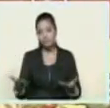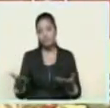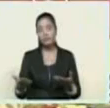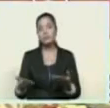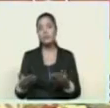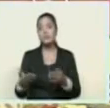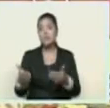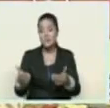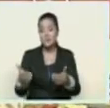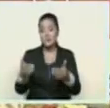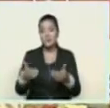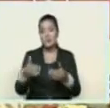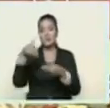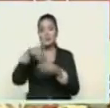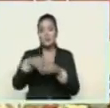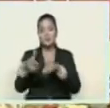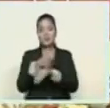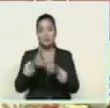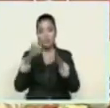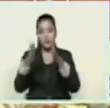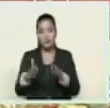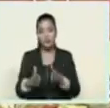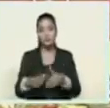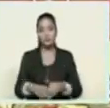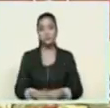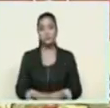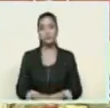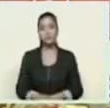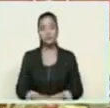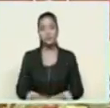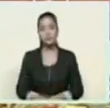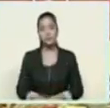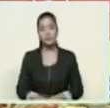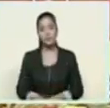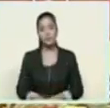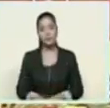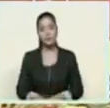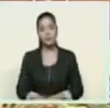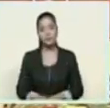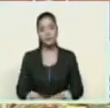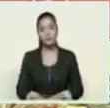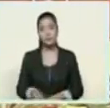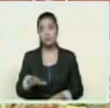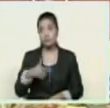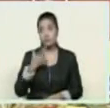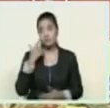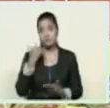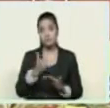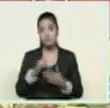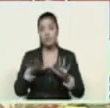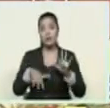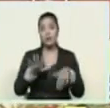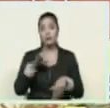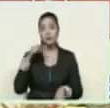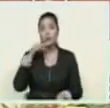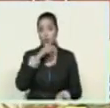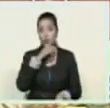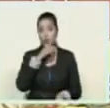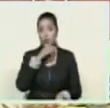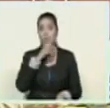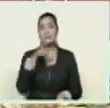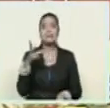un adelanto de las elecciones de gobernadores y gobernadoras y puedo decir el 15 de octubre